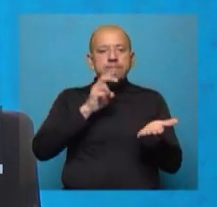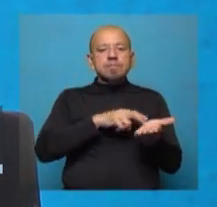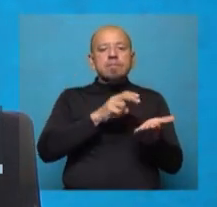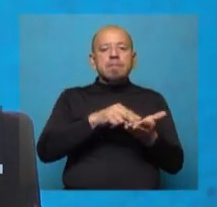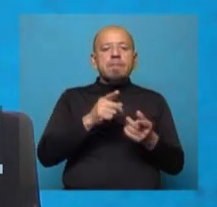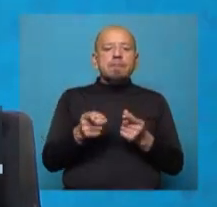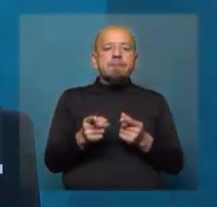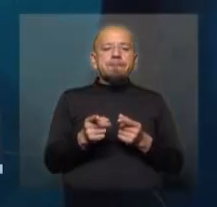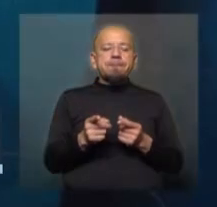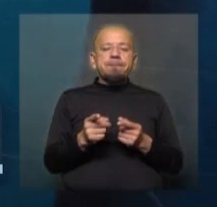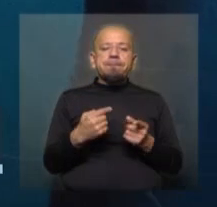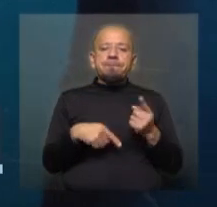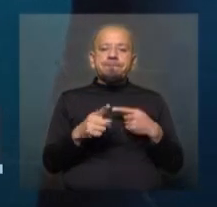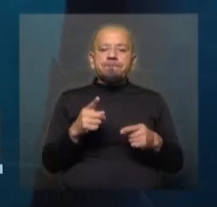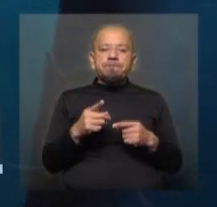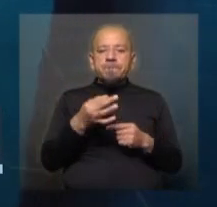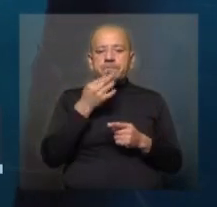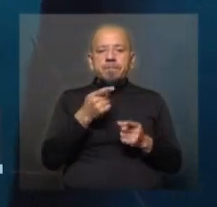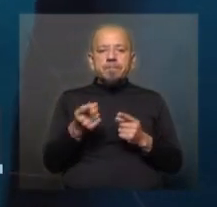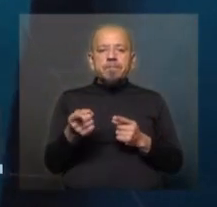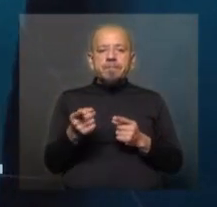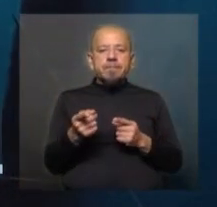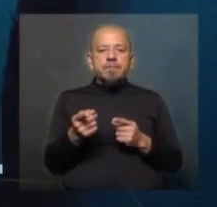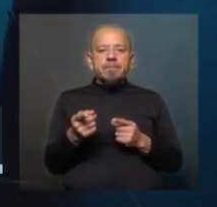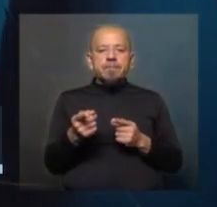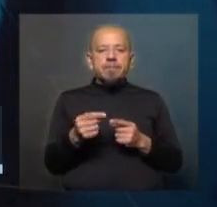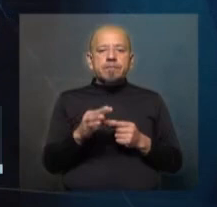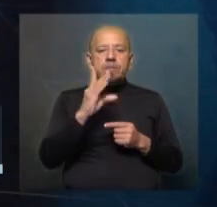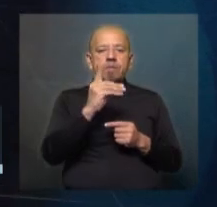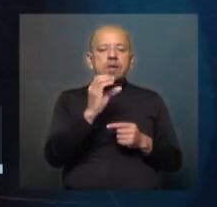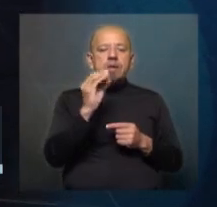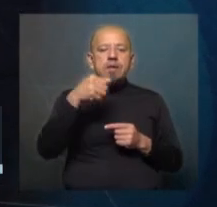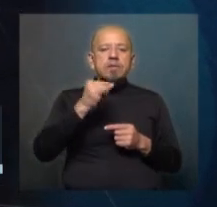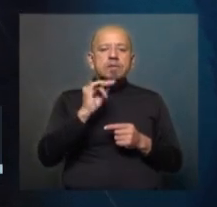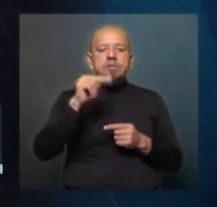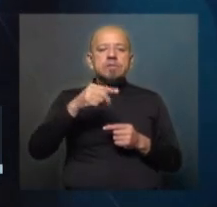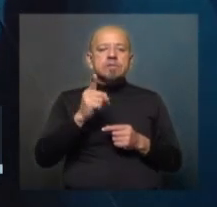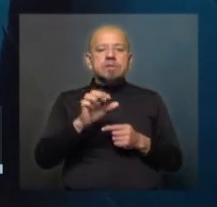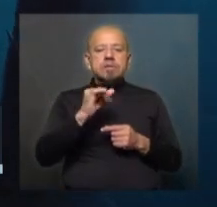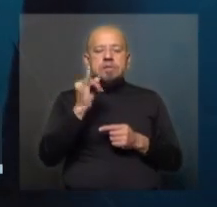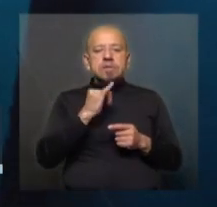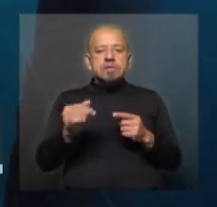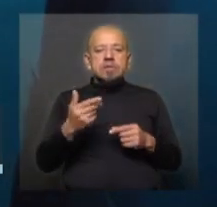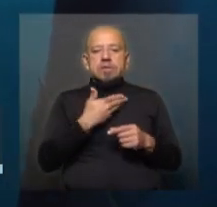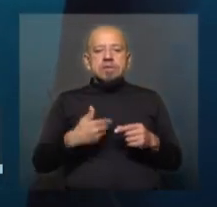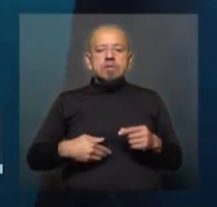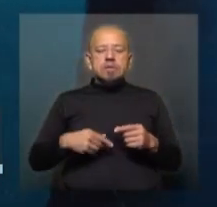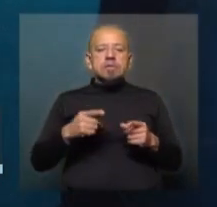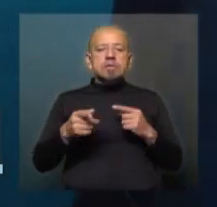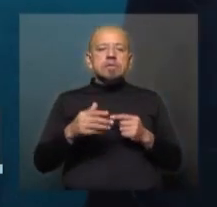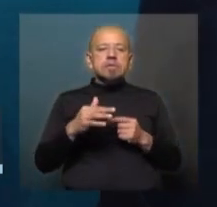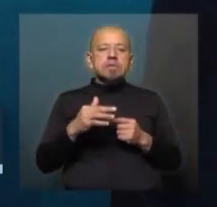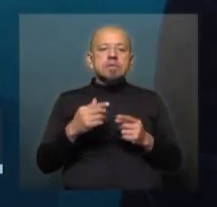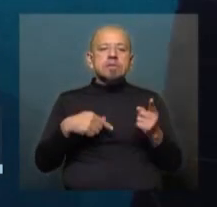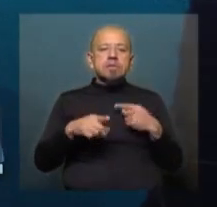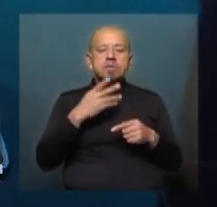una buena noticia esa declaración que que dieron Alejandro Domínguez con Ignacio Alonso no los presidentes desde las federaciones que lo tomaron como